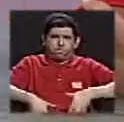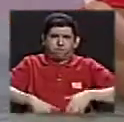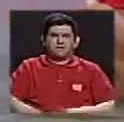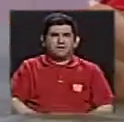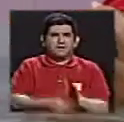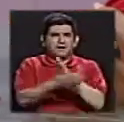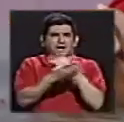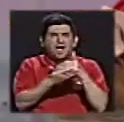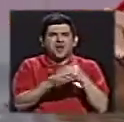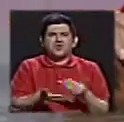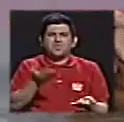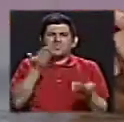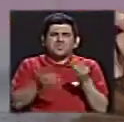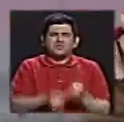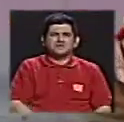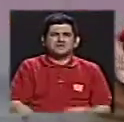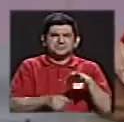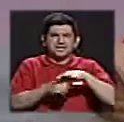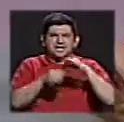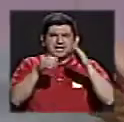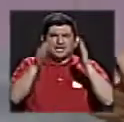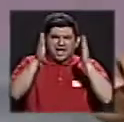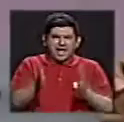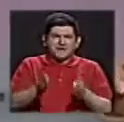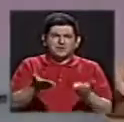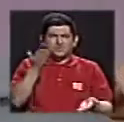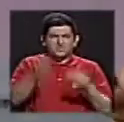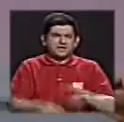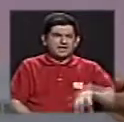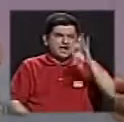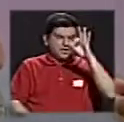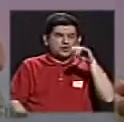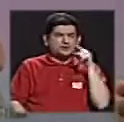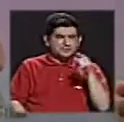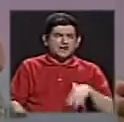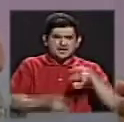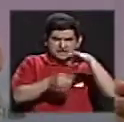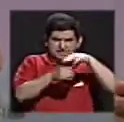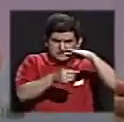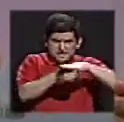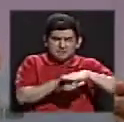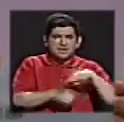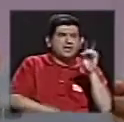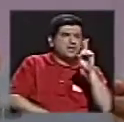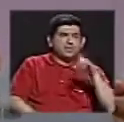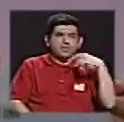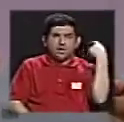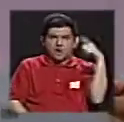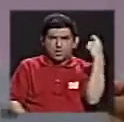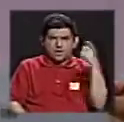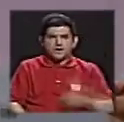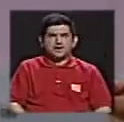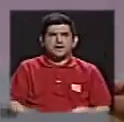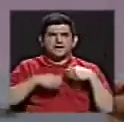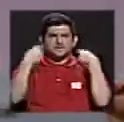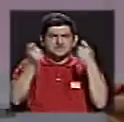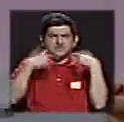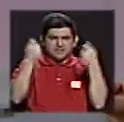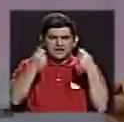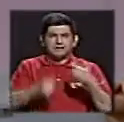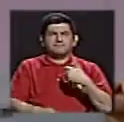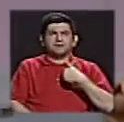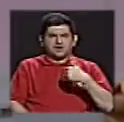Son algunos agricultores, principalmente hemos conseguido semilla en el lado de Guanacaste, ¿verdad? Y precisamente ahí en la feria de